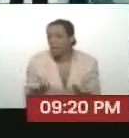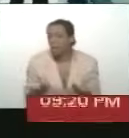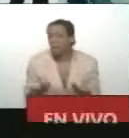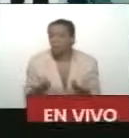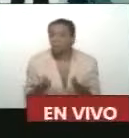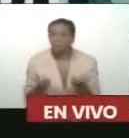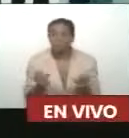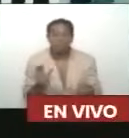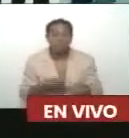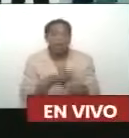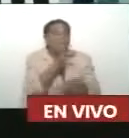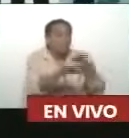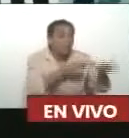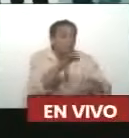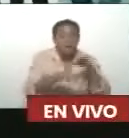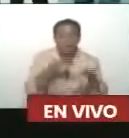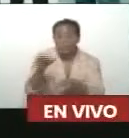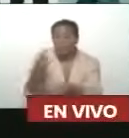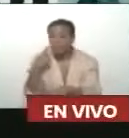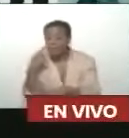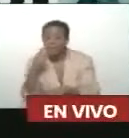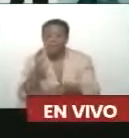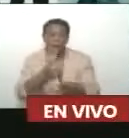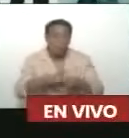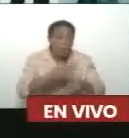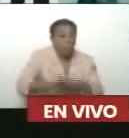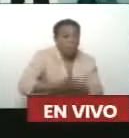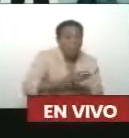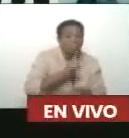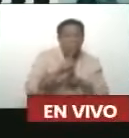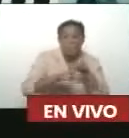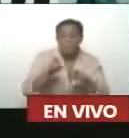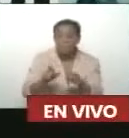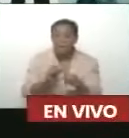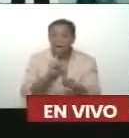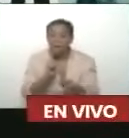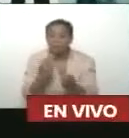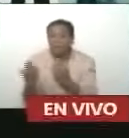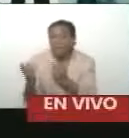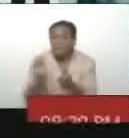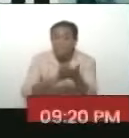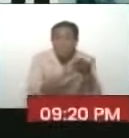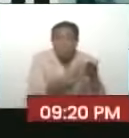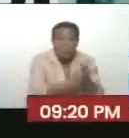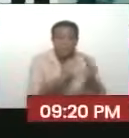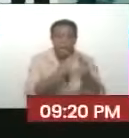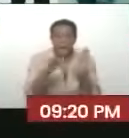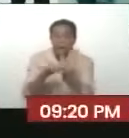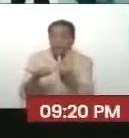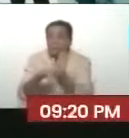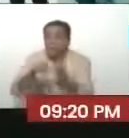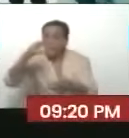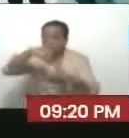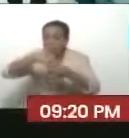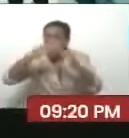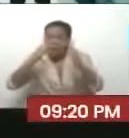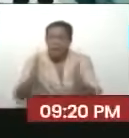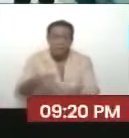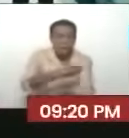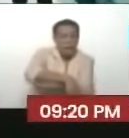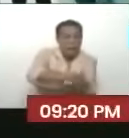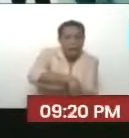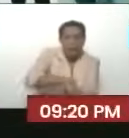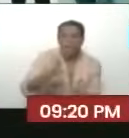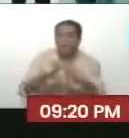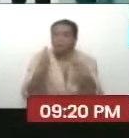multiplicarlas, difundirlas, llevarlas, volanteo, casa por casa, en la calle, en